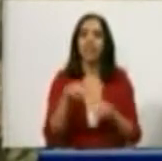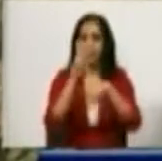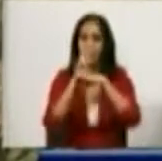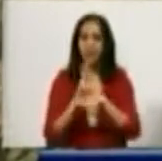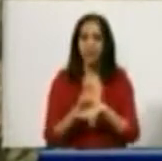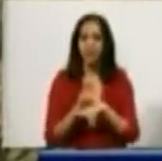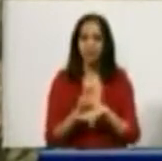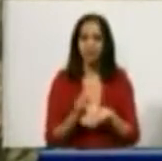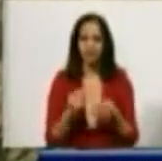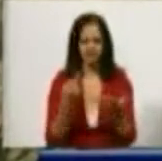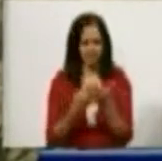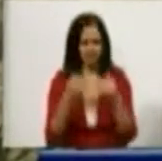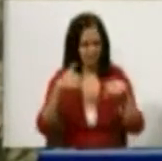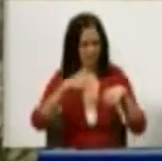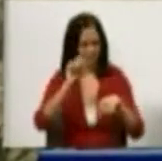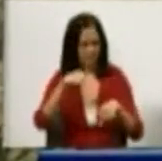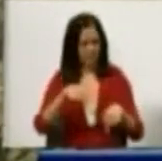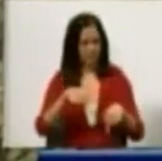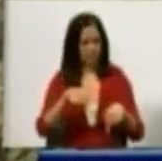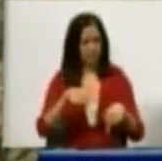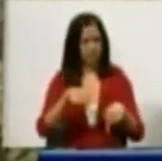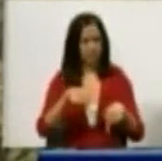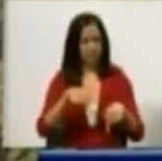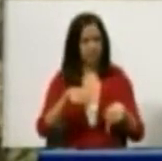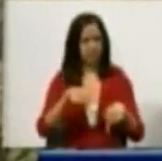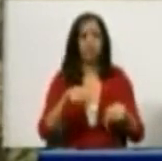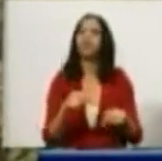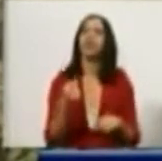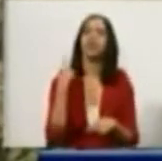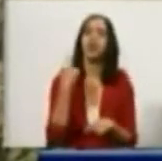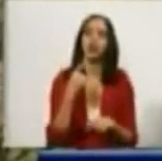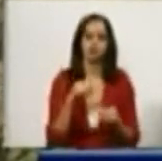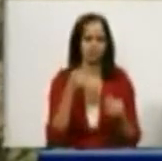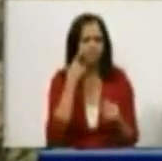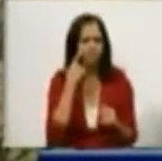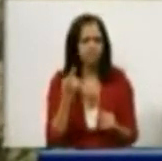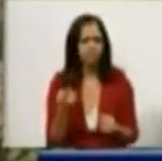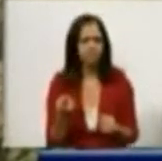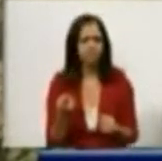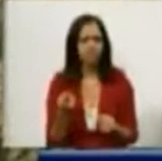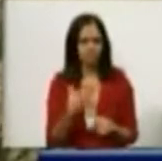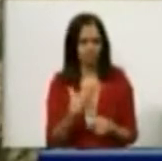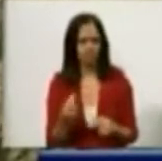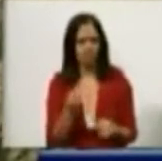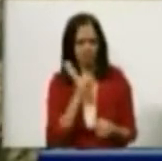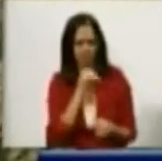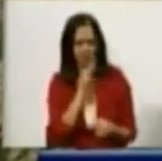ese partido existe aquí es uno de los más Ah no